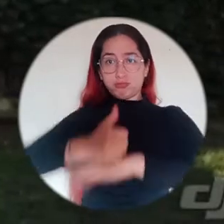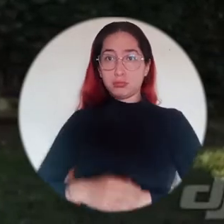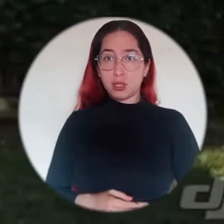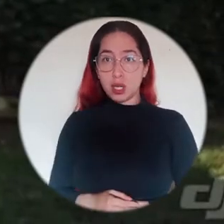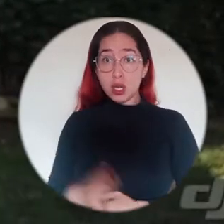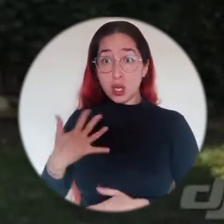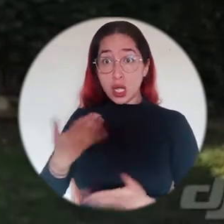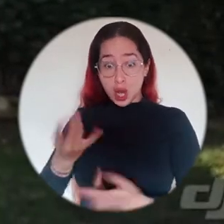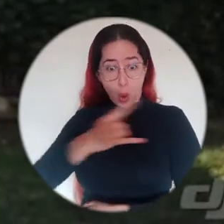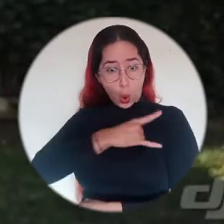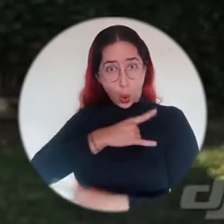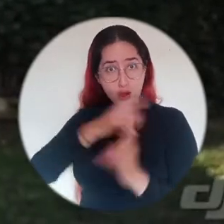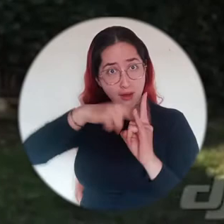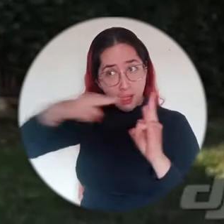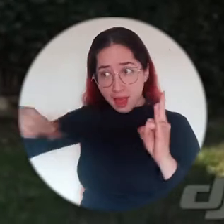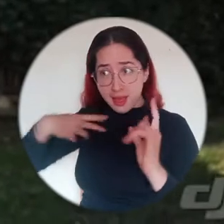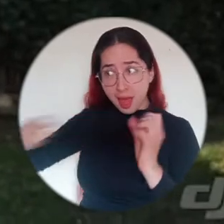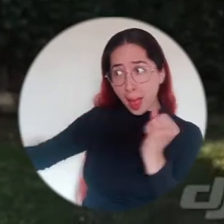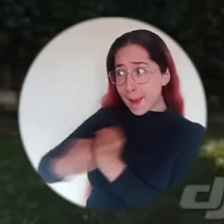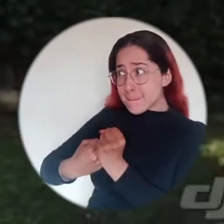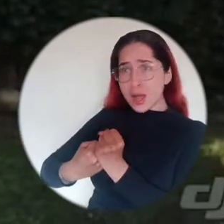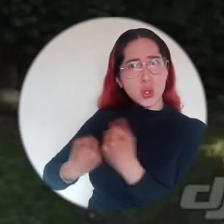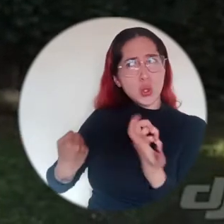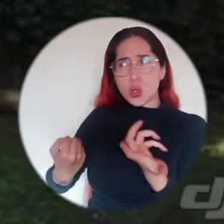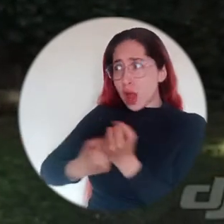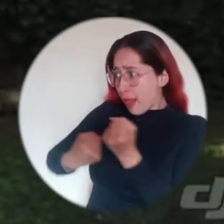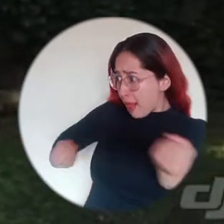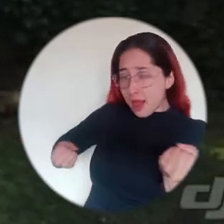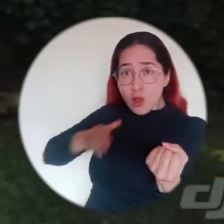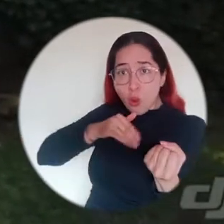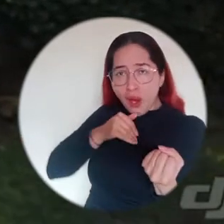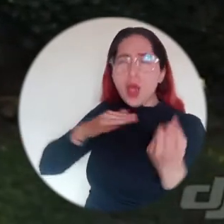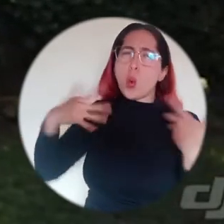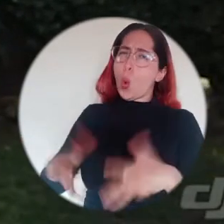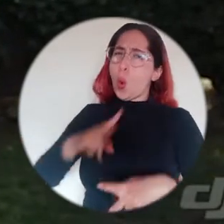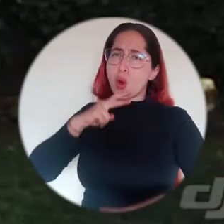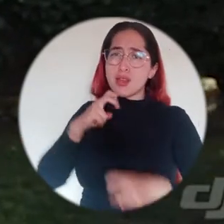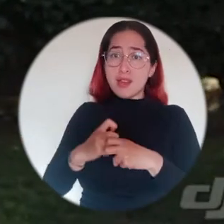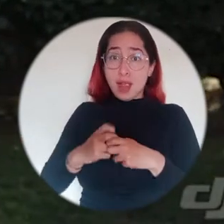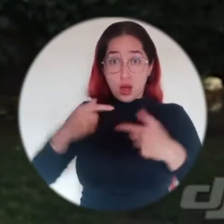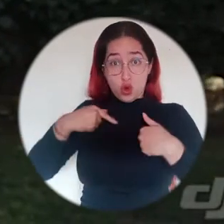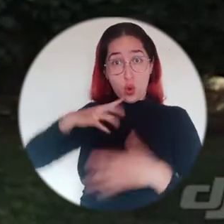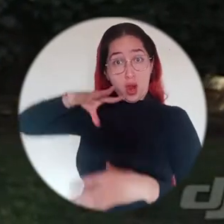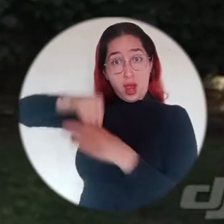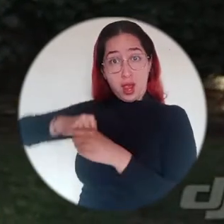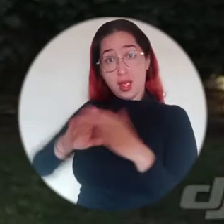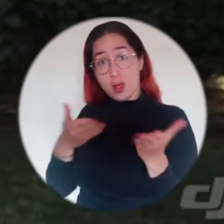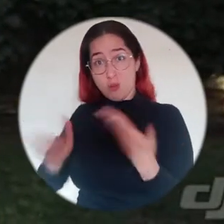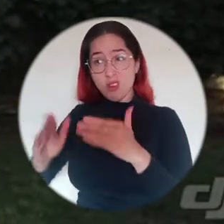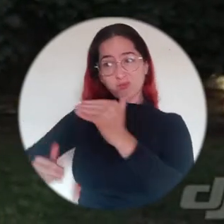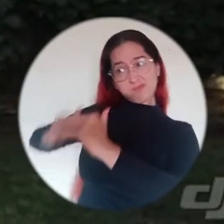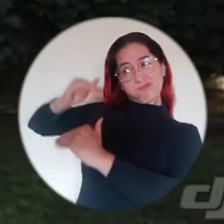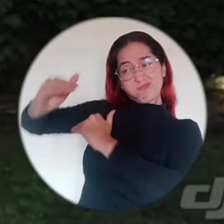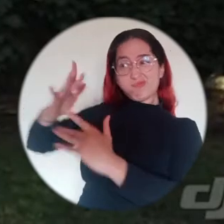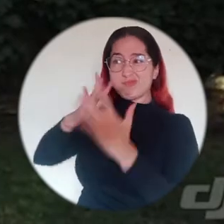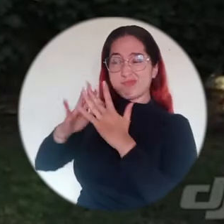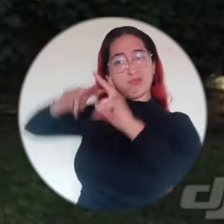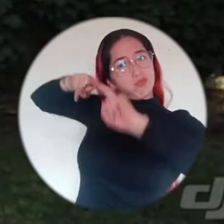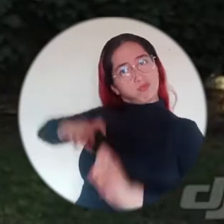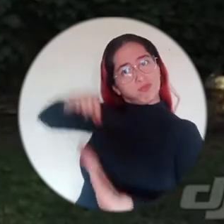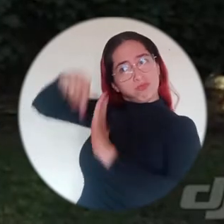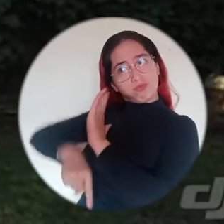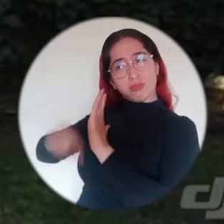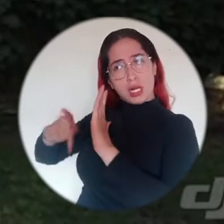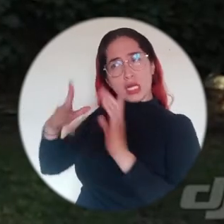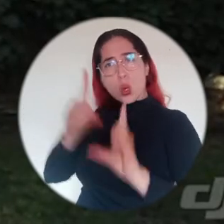el respaldo de la Universidad Magdalena, nada de esto podría hacerse. Yo estoy en el Programa de Formación Avanzada para la Investigación y la Ciencia,